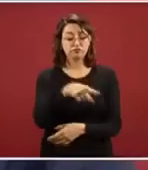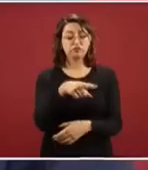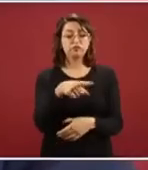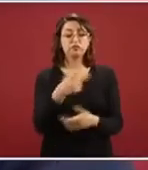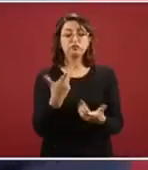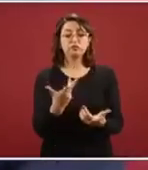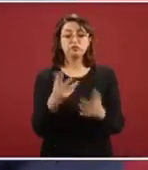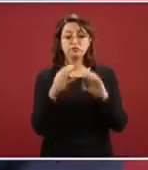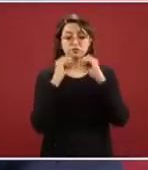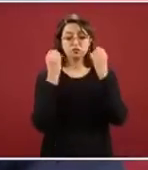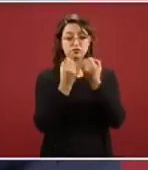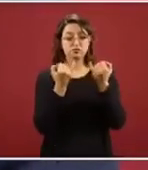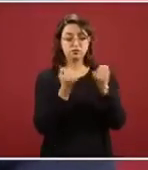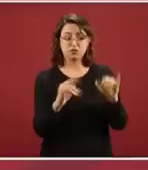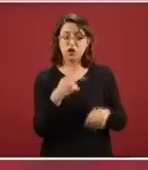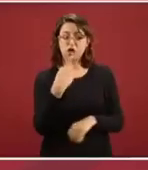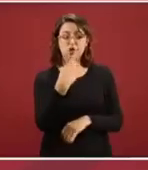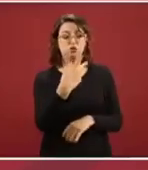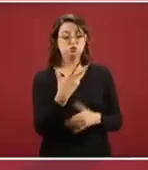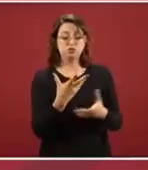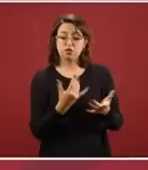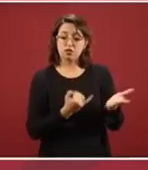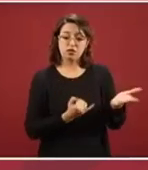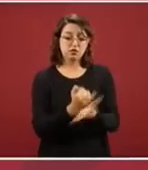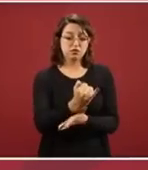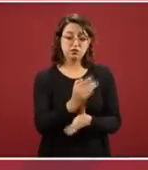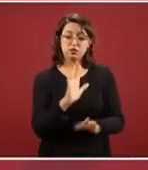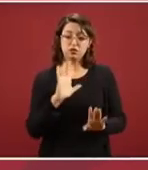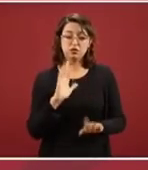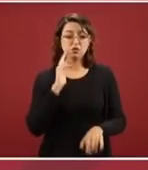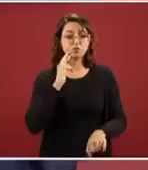independientes, autónomos, resuelven, es su facultad.